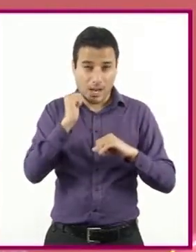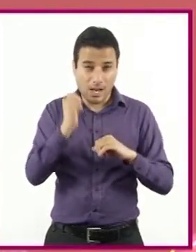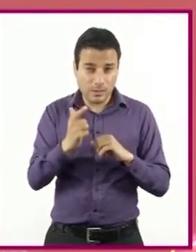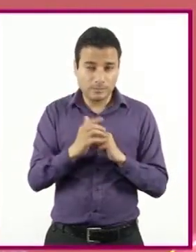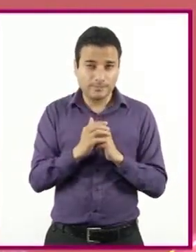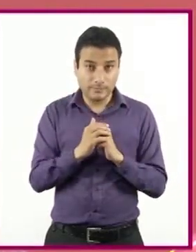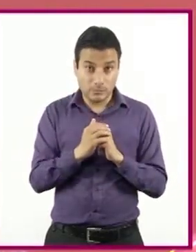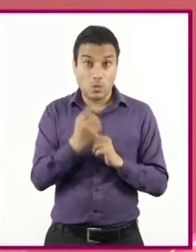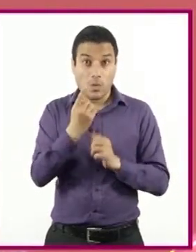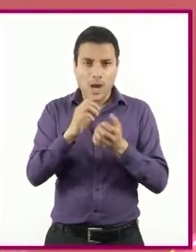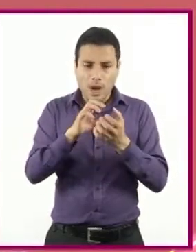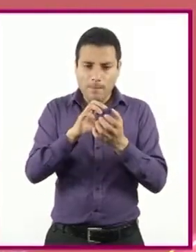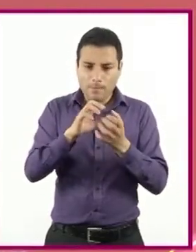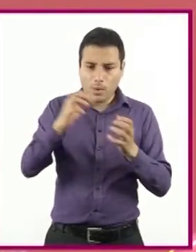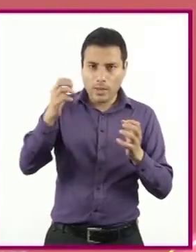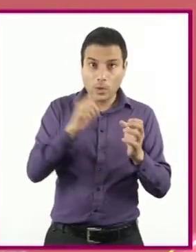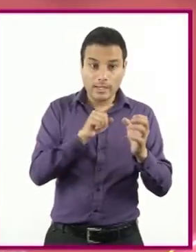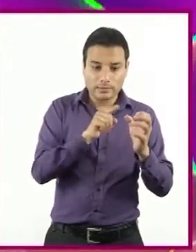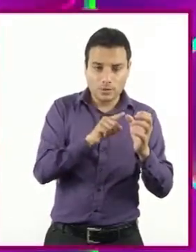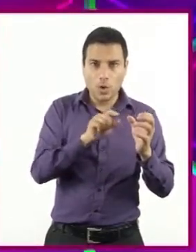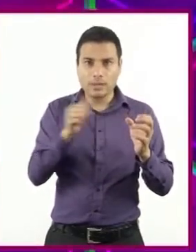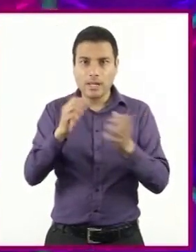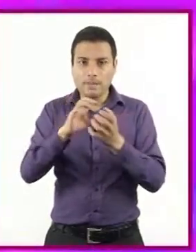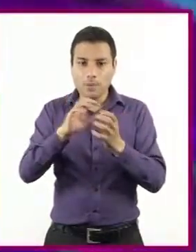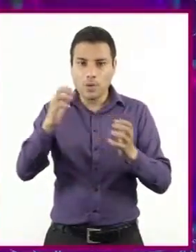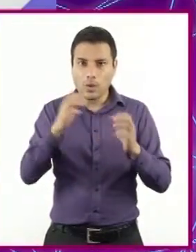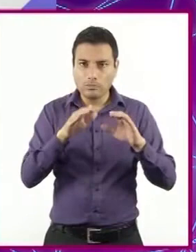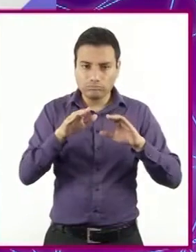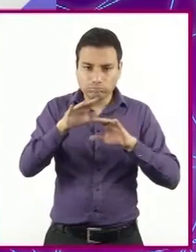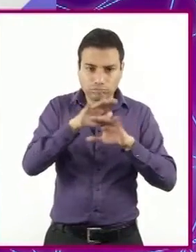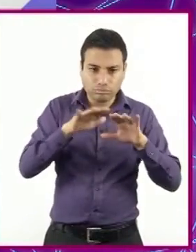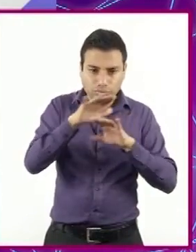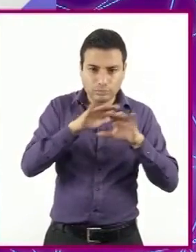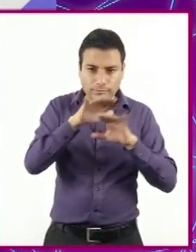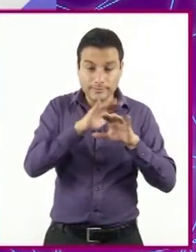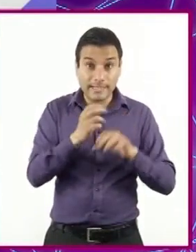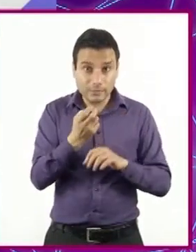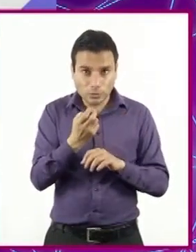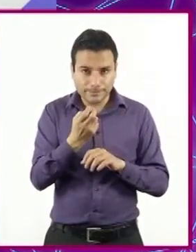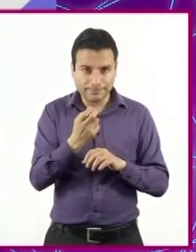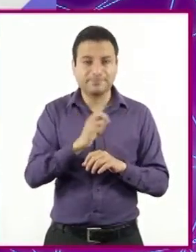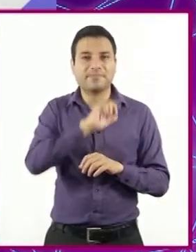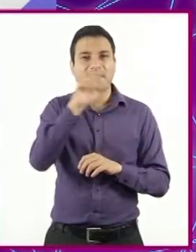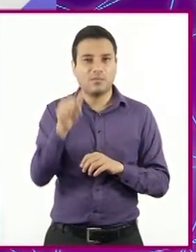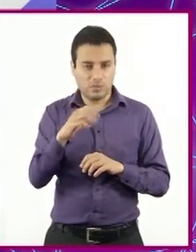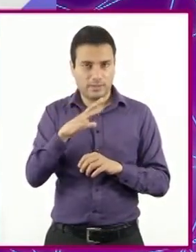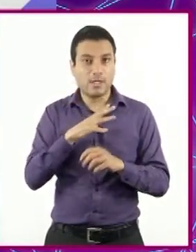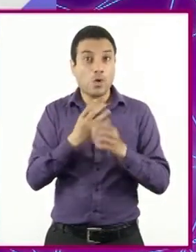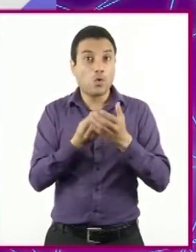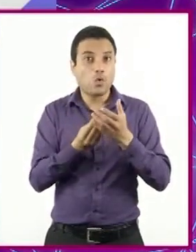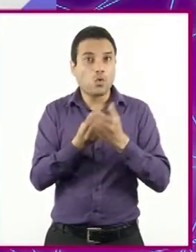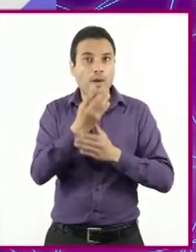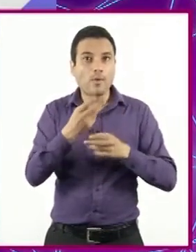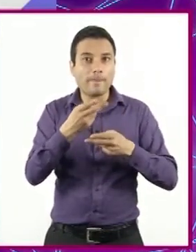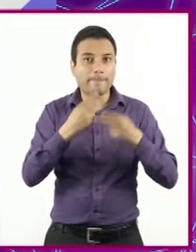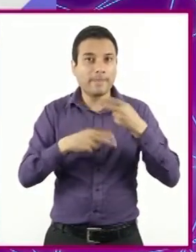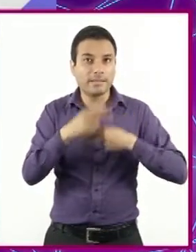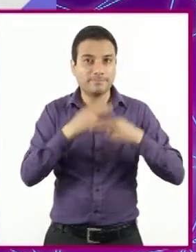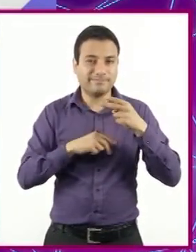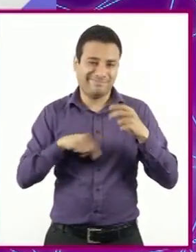debe reaccionar con una o varias moléculas, dando como resultado un producto, lo que ustedes ya